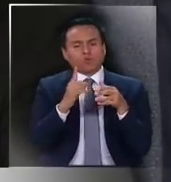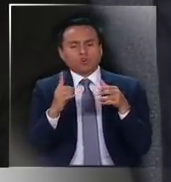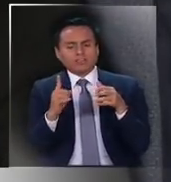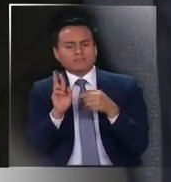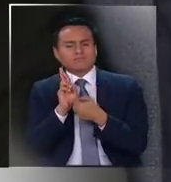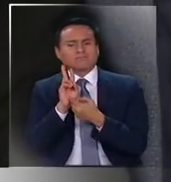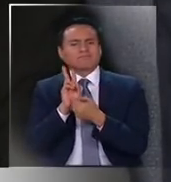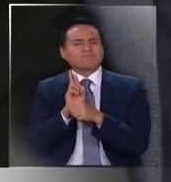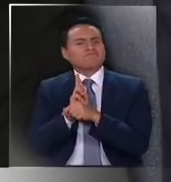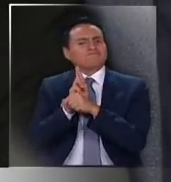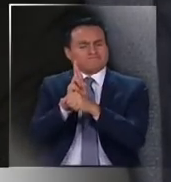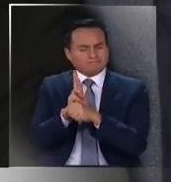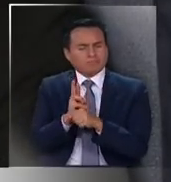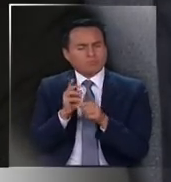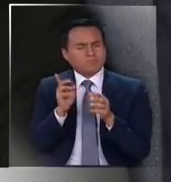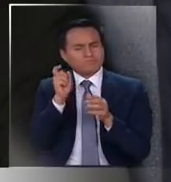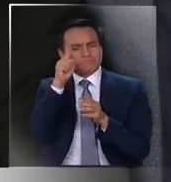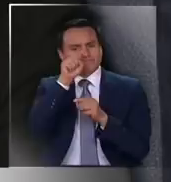la representación.